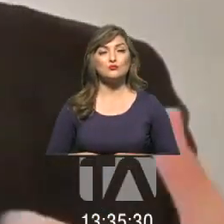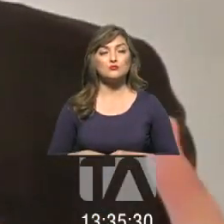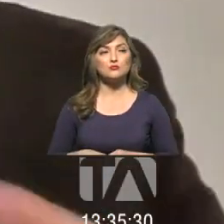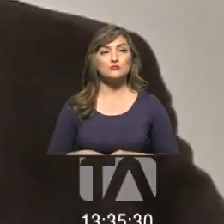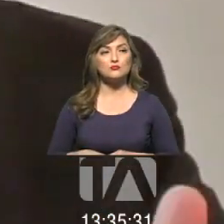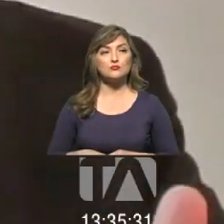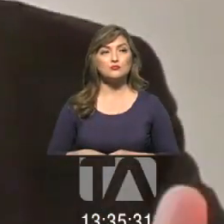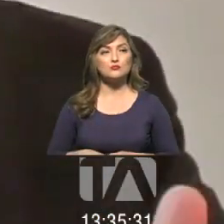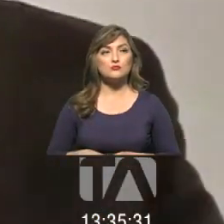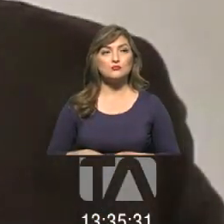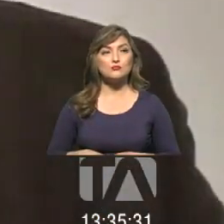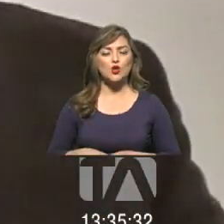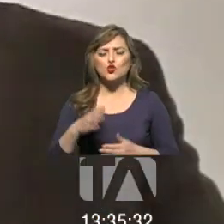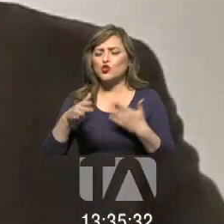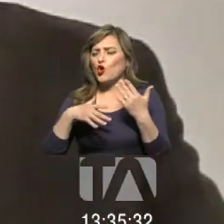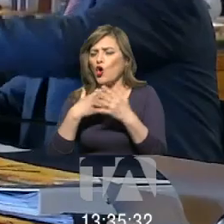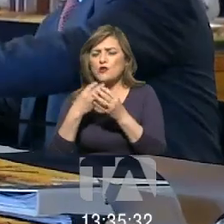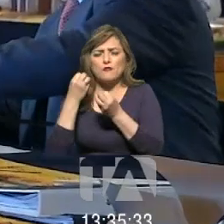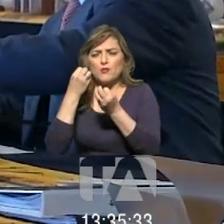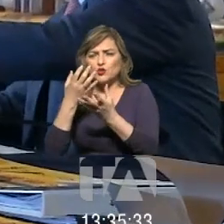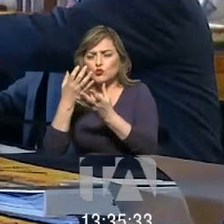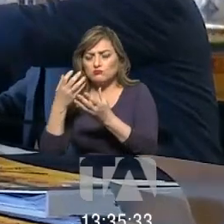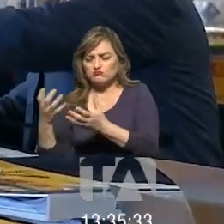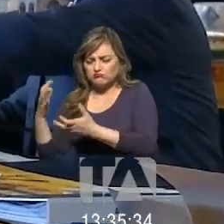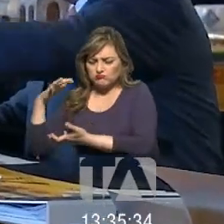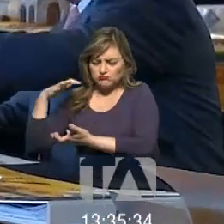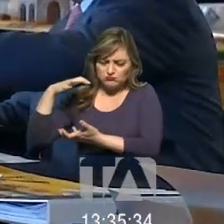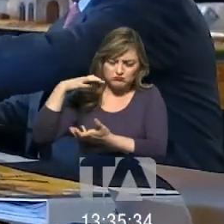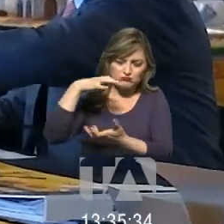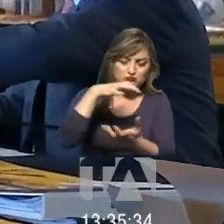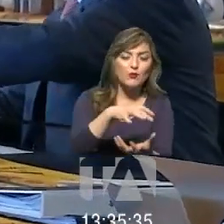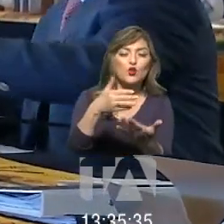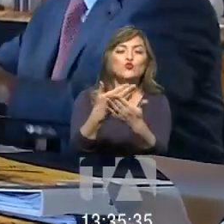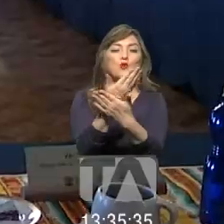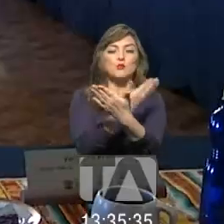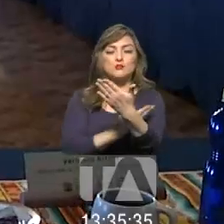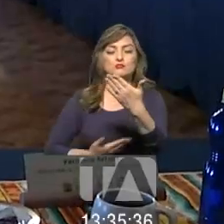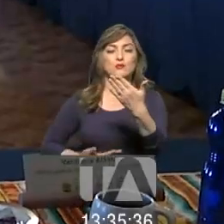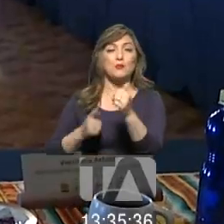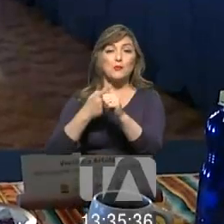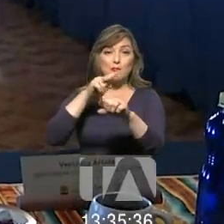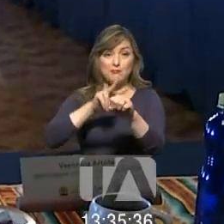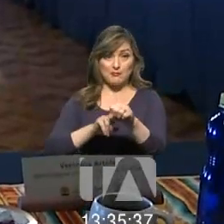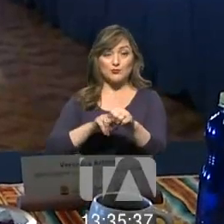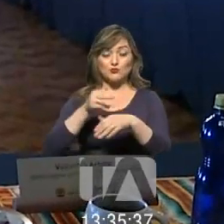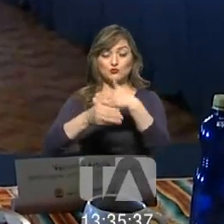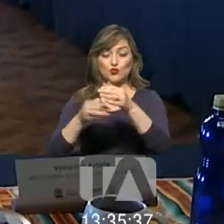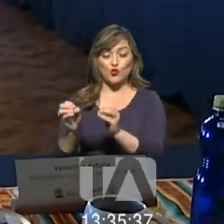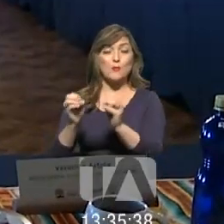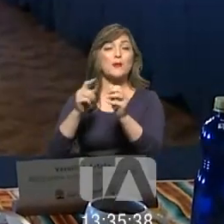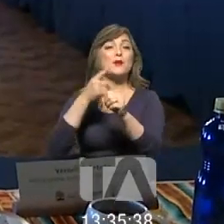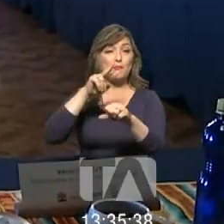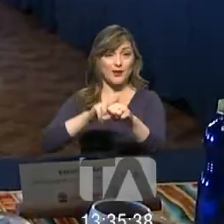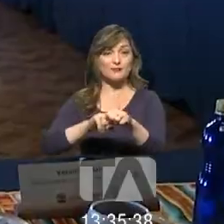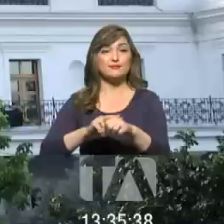haya una transferencia adicional de toda la información que se requiera. Esta es la primera vez que el país realiza un proceso de transición ordenada